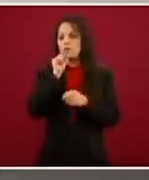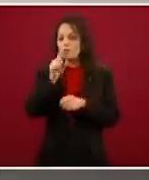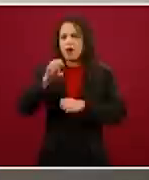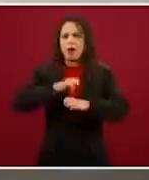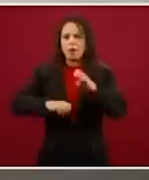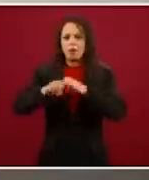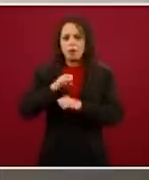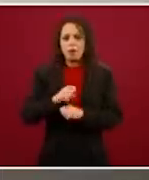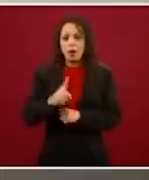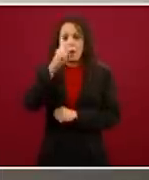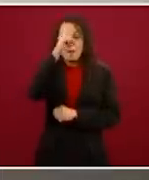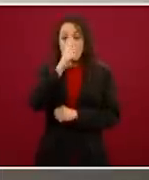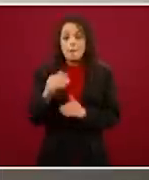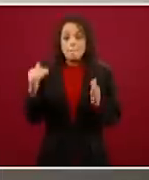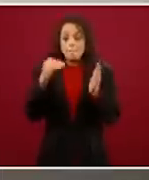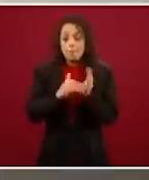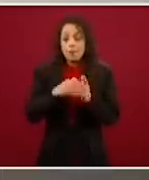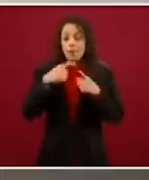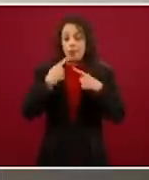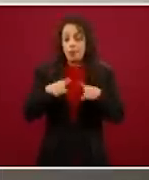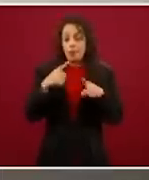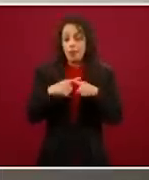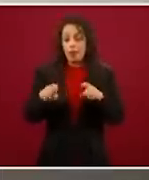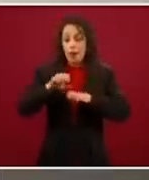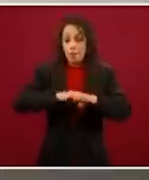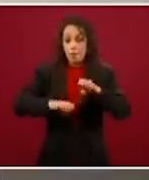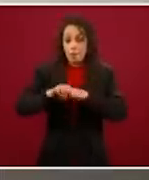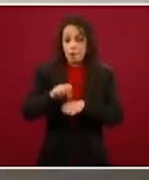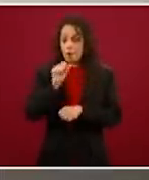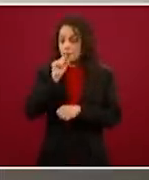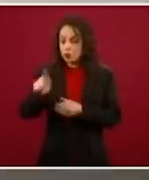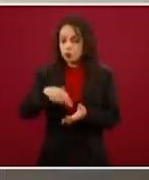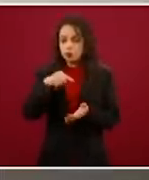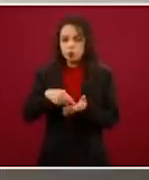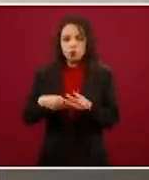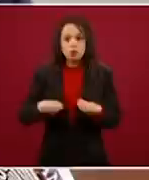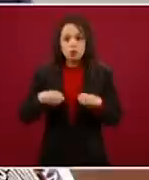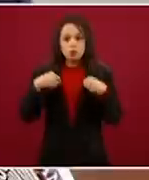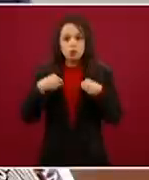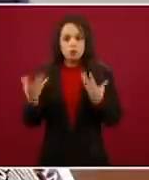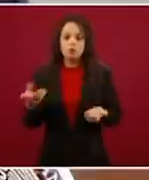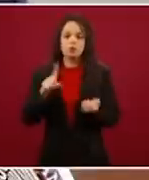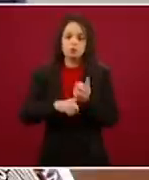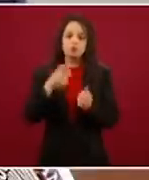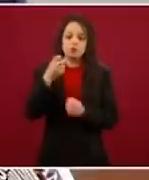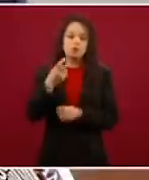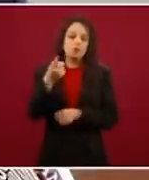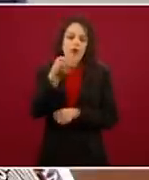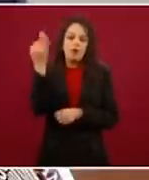Mil empresas en un domicilio. Pues claro que todo falso.